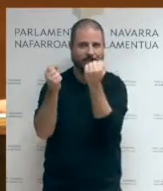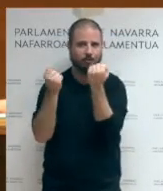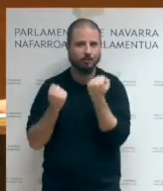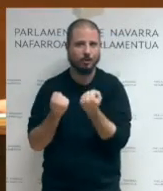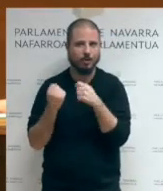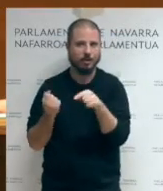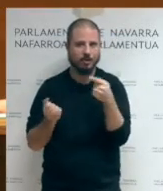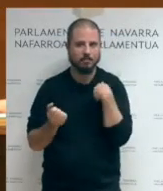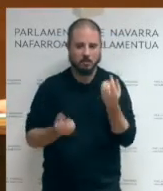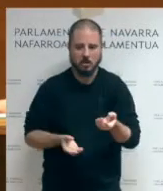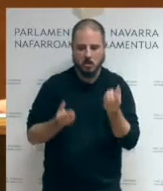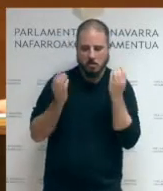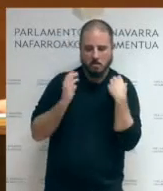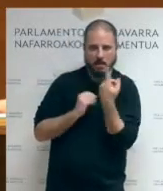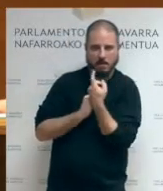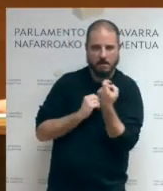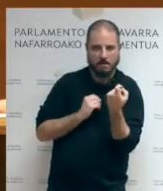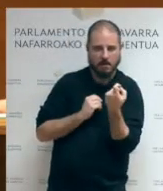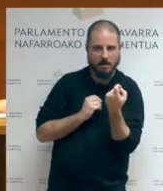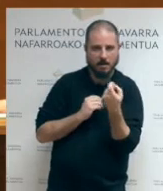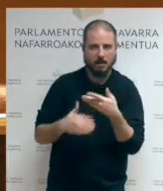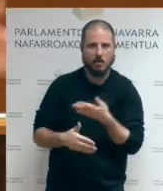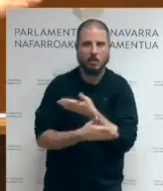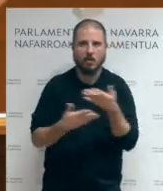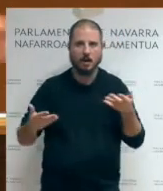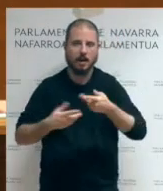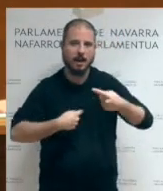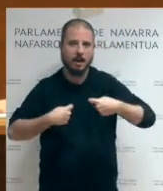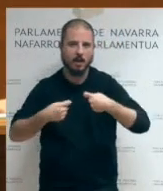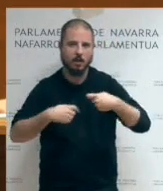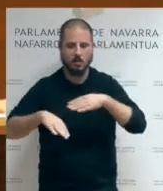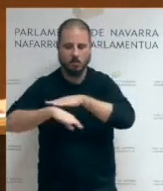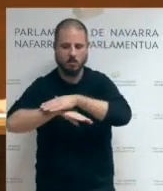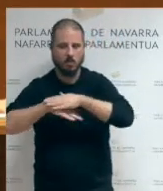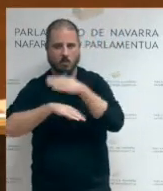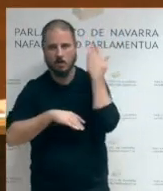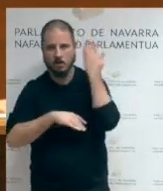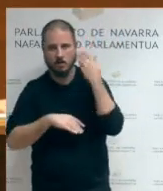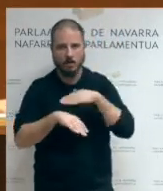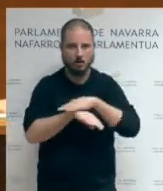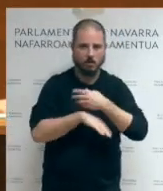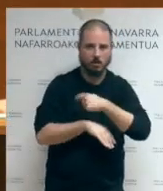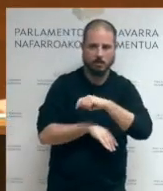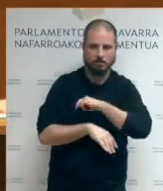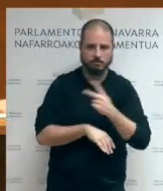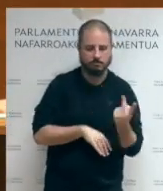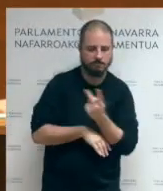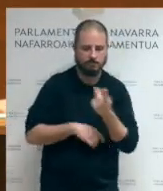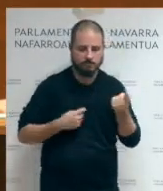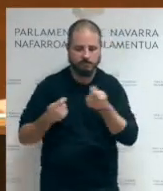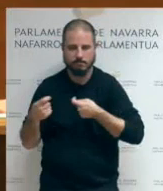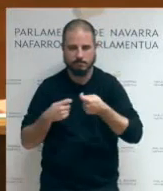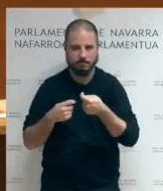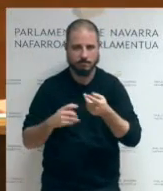de las competencias de transferir. Hablamos de la negociación entre el Gobierno de Navarra y el Gobierno de España, con un plan que